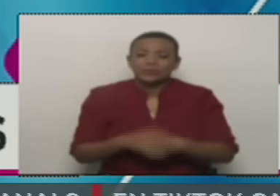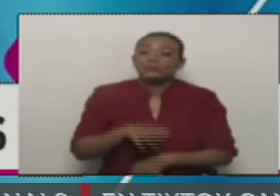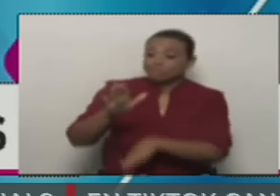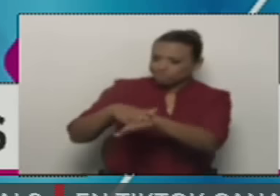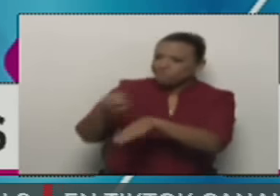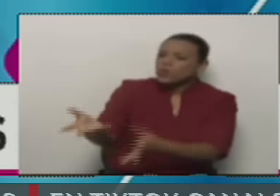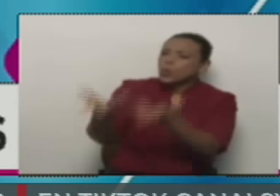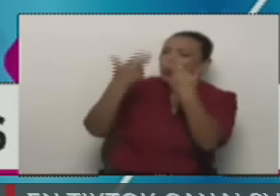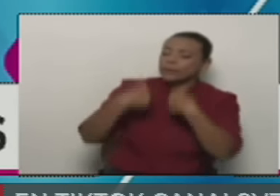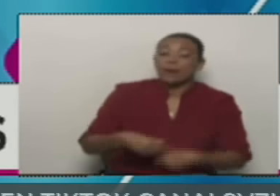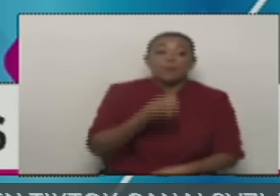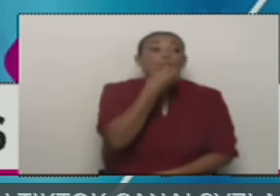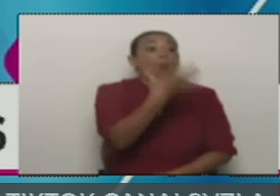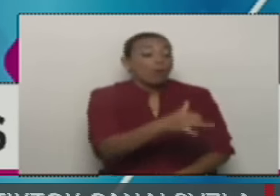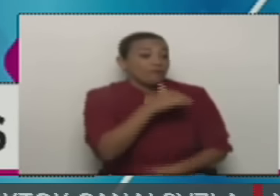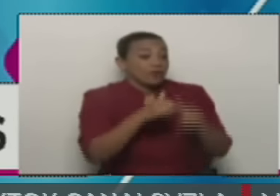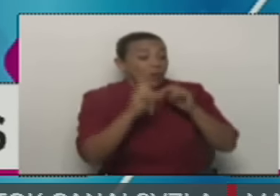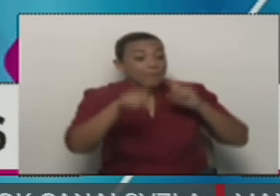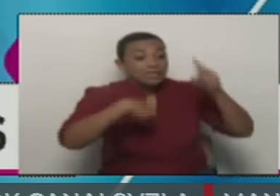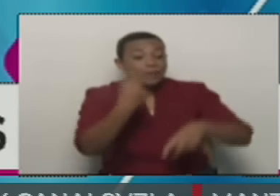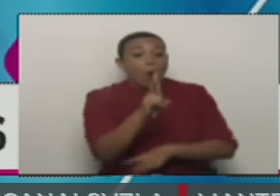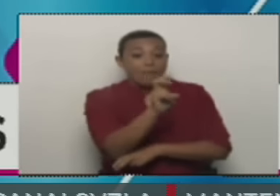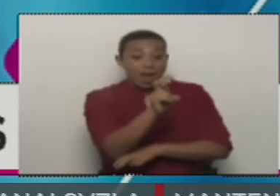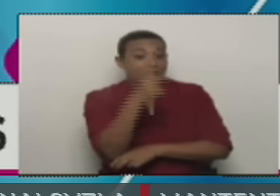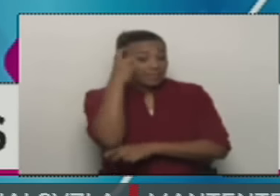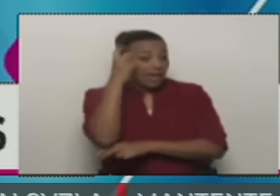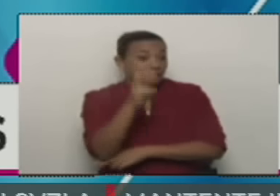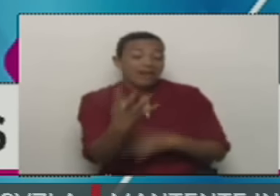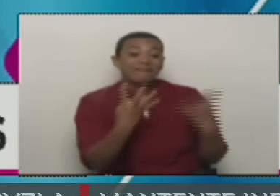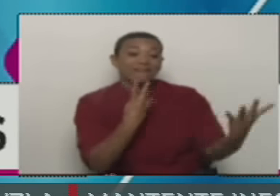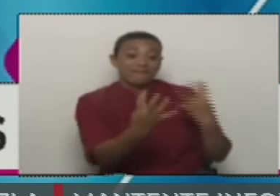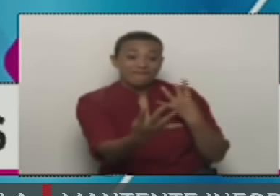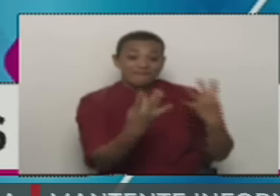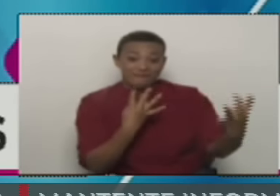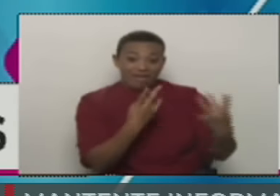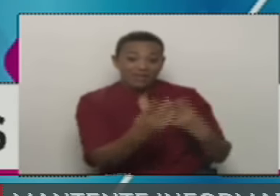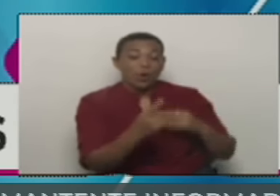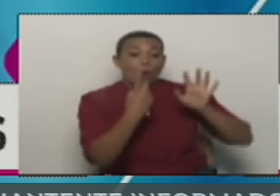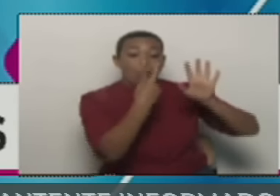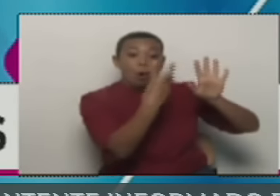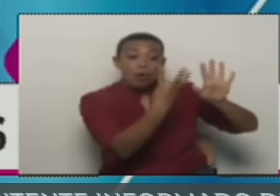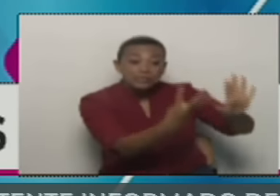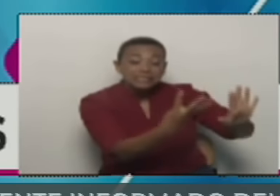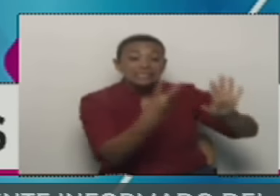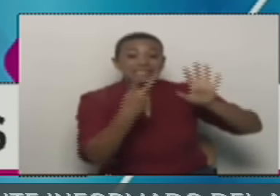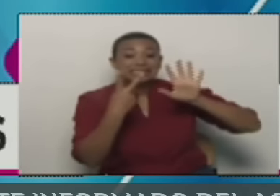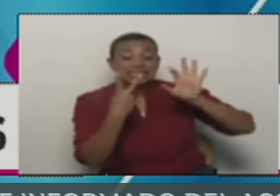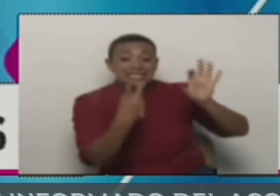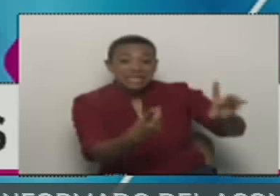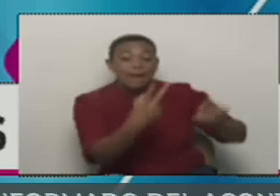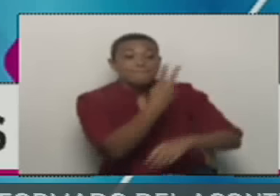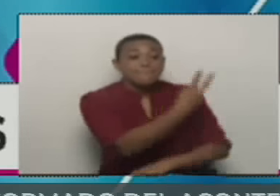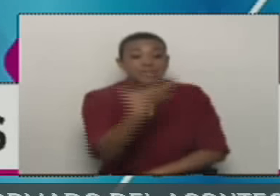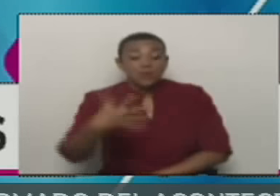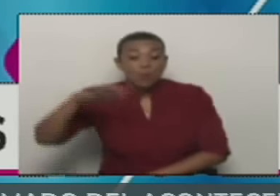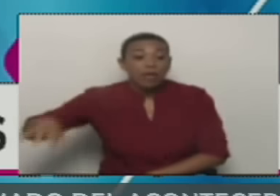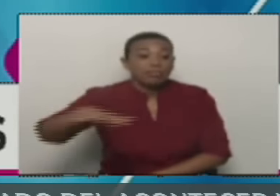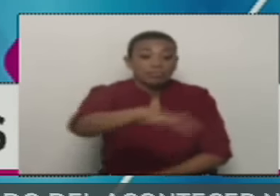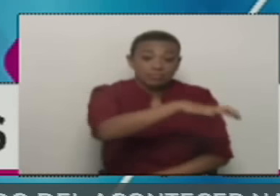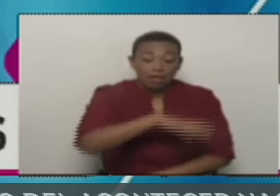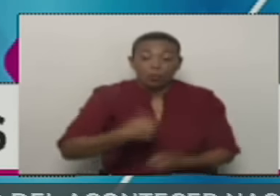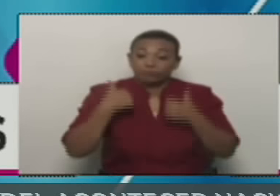tiene? Buenas noticias. Arrancamos el día viernes con una feria escolar, con 86 ferias escolares en los 24 estados del país.